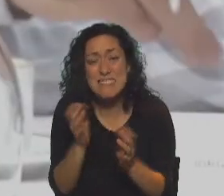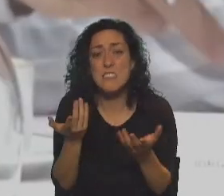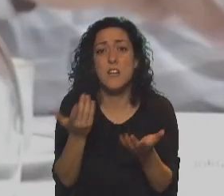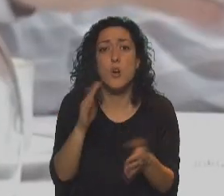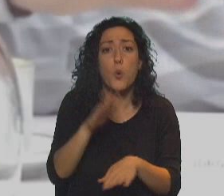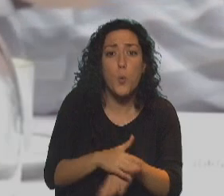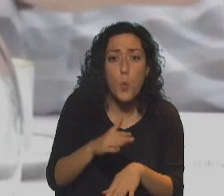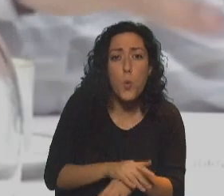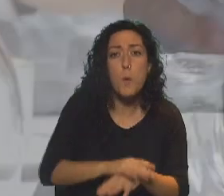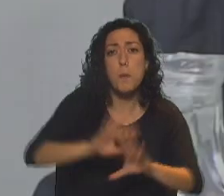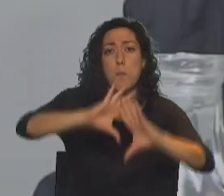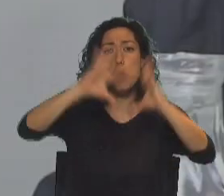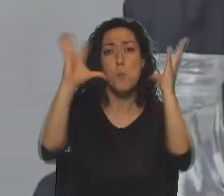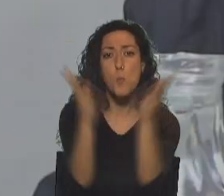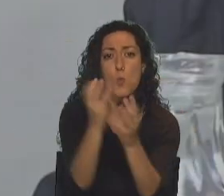crack mundial,